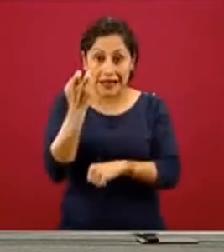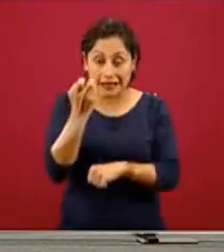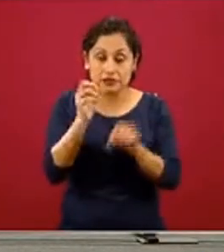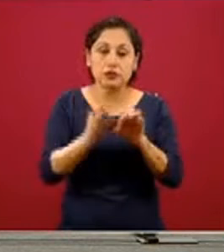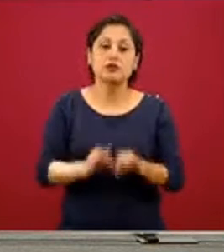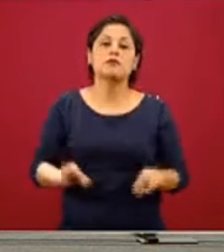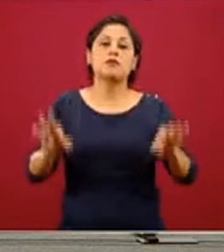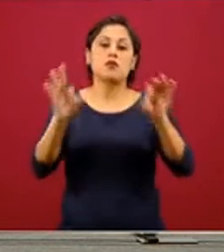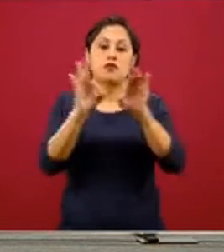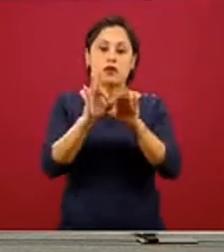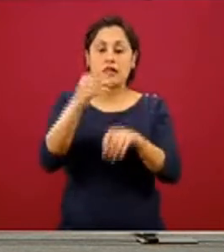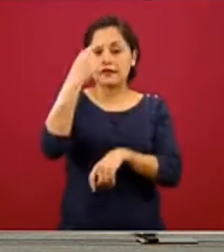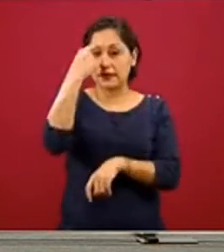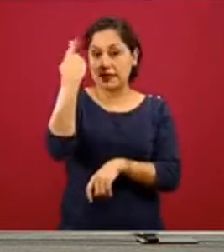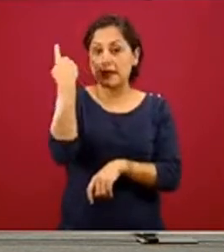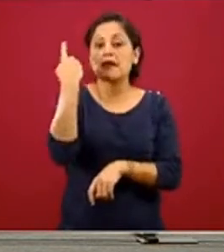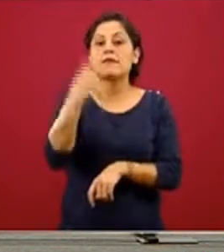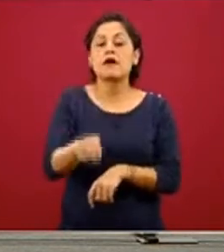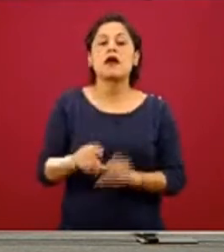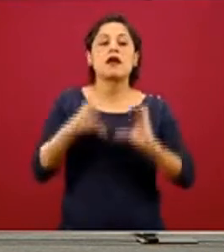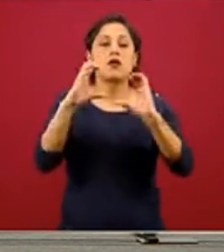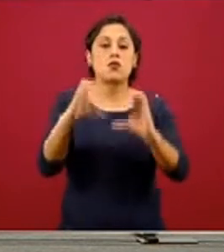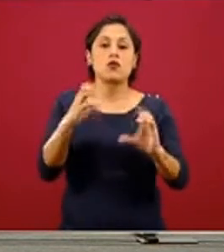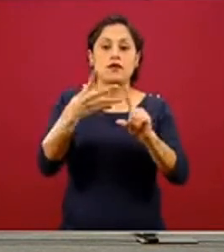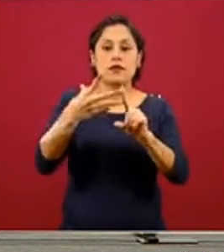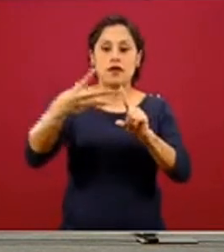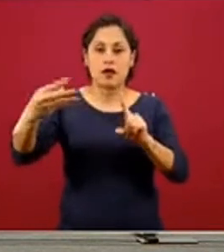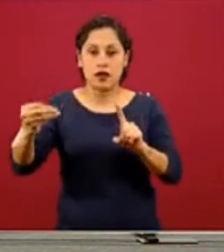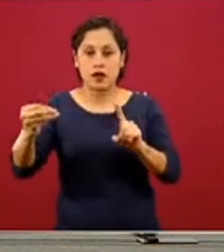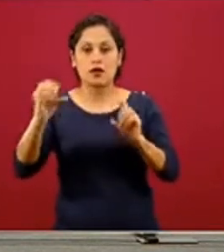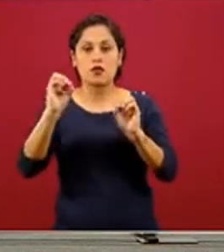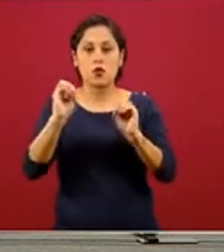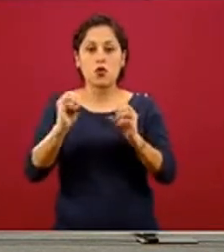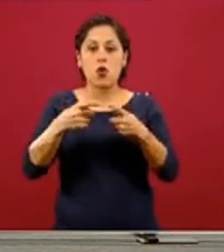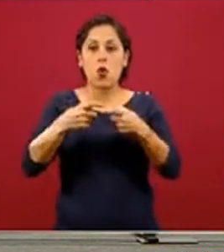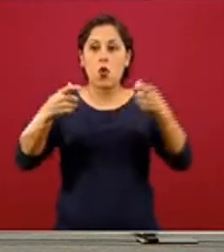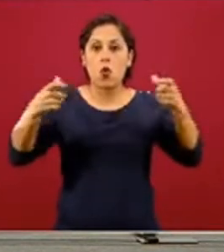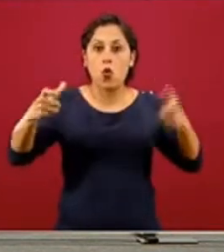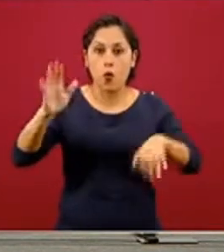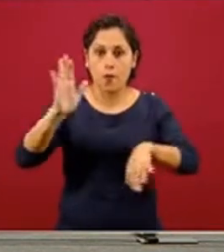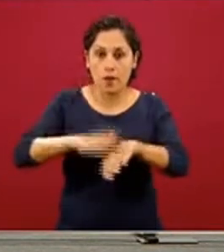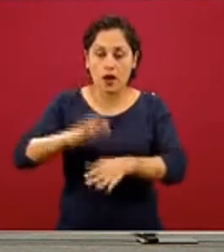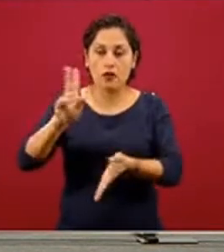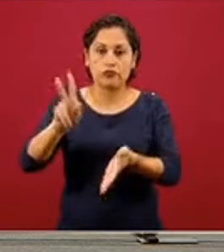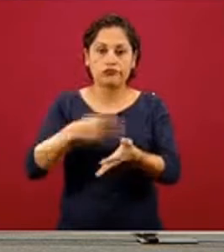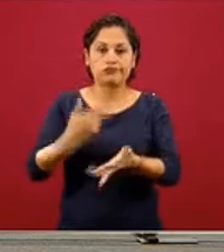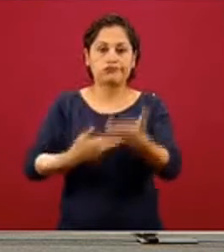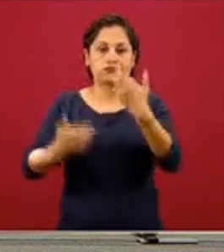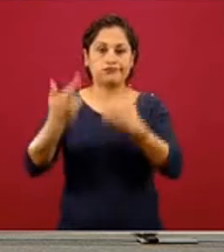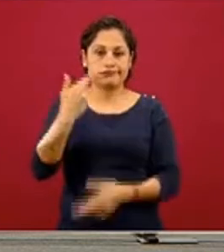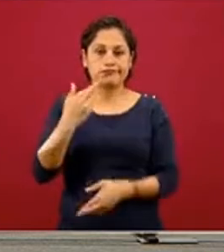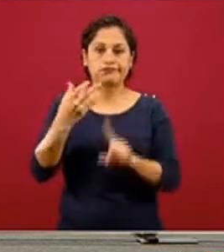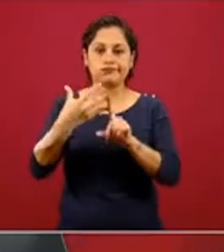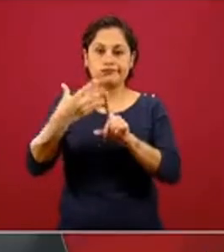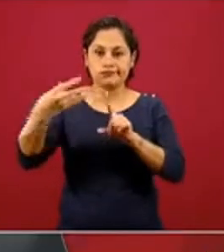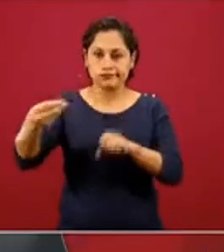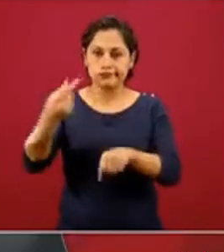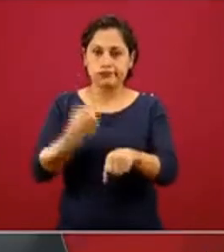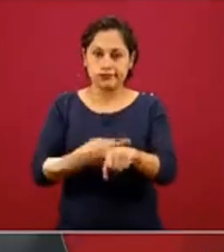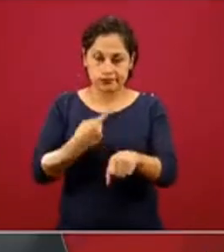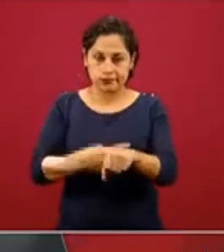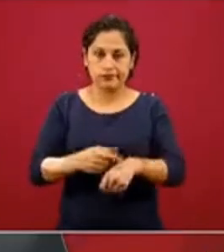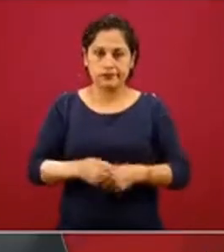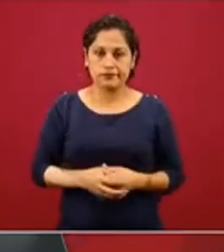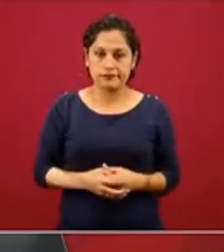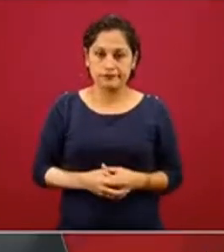una reemergencia o rebrote o continuidad de la epidemia, y también del tamaño que se puede esperar tenga